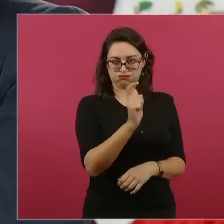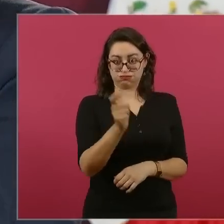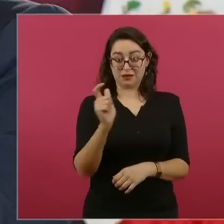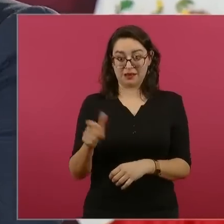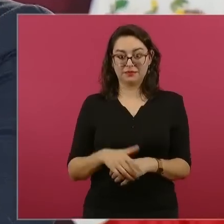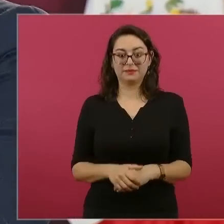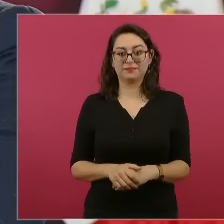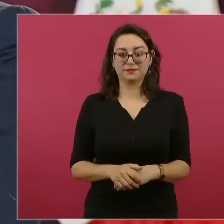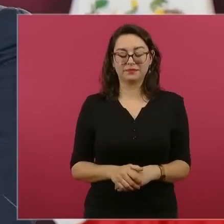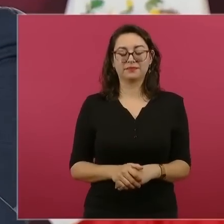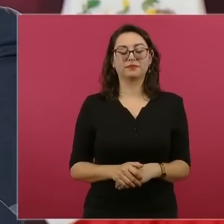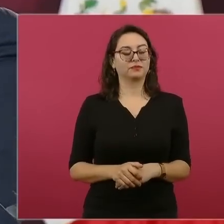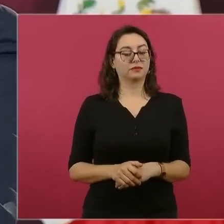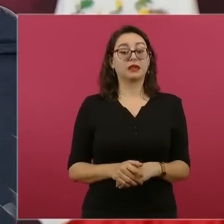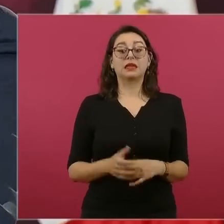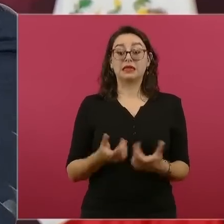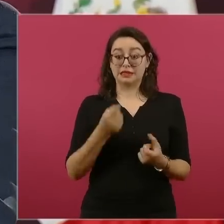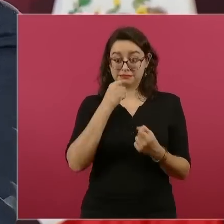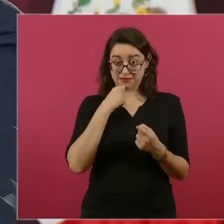transgénico también.